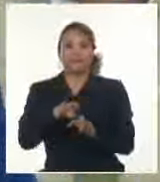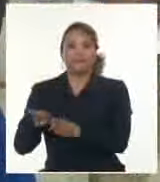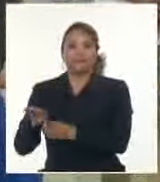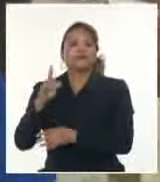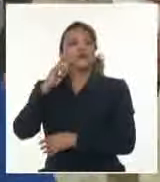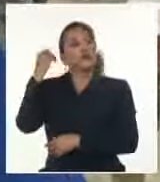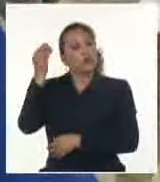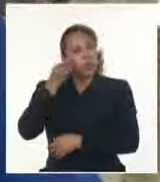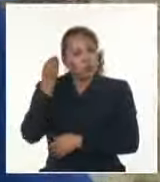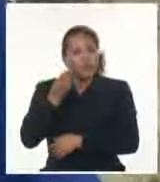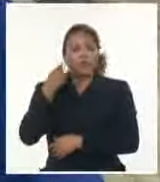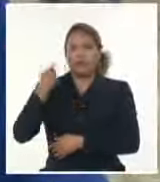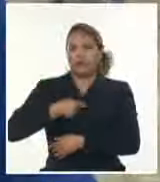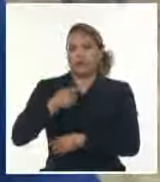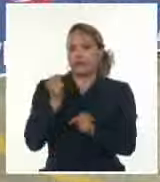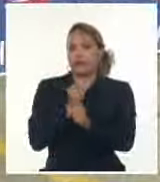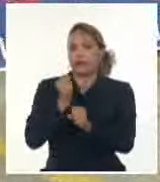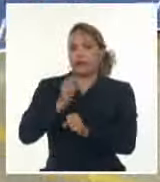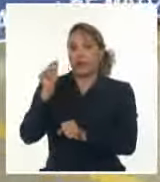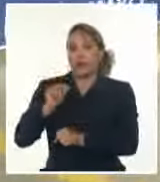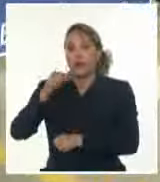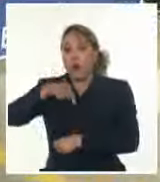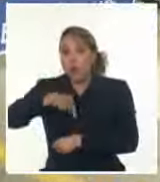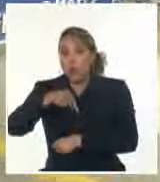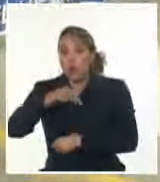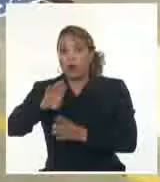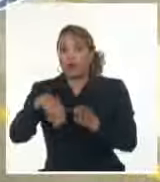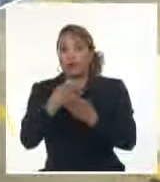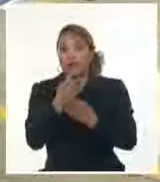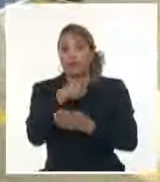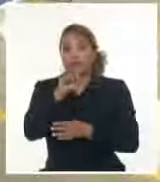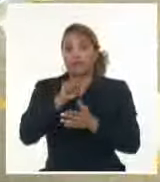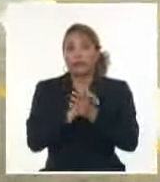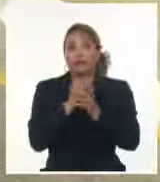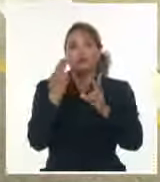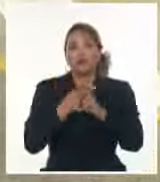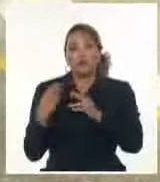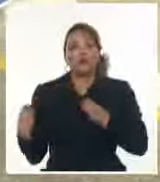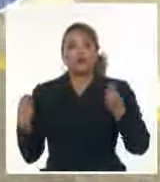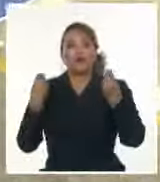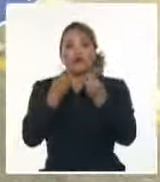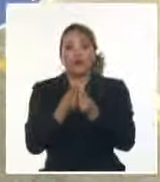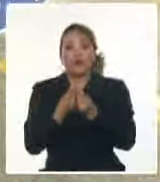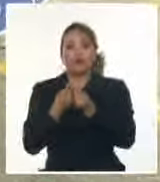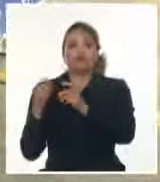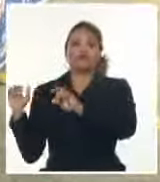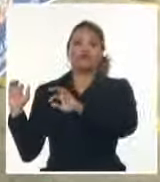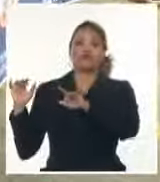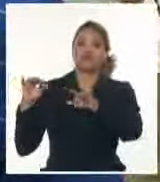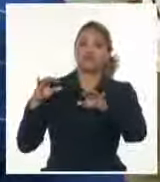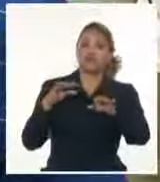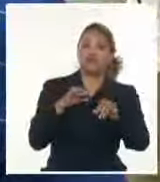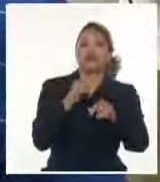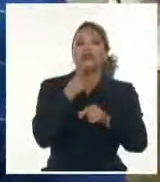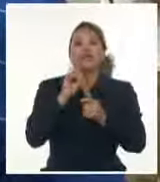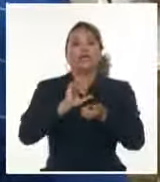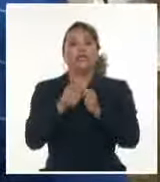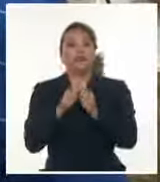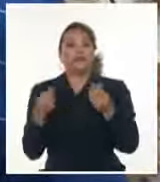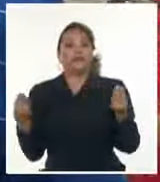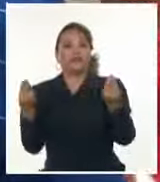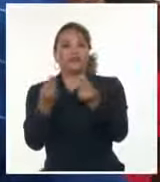todo trabajador. Hoy día 1 de mayo desfilar junto al pueblo, el deporte se une a ellos y